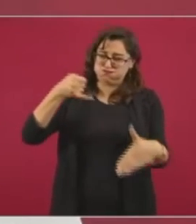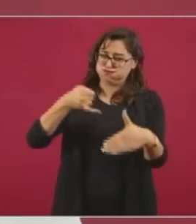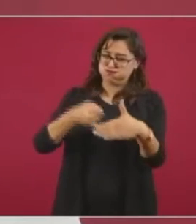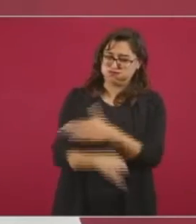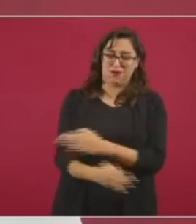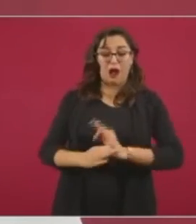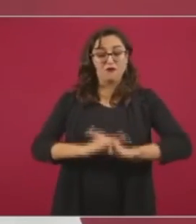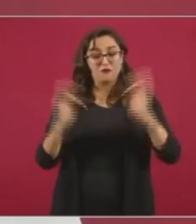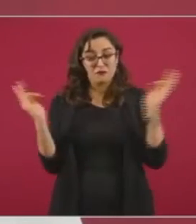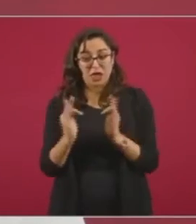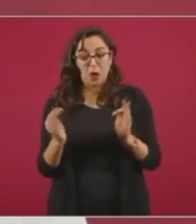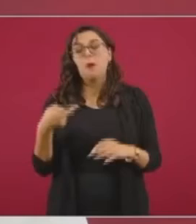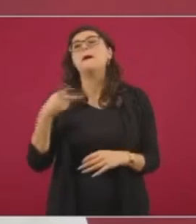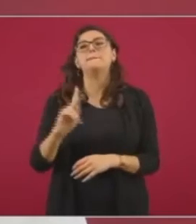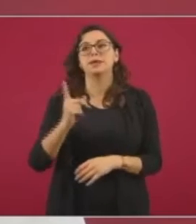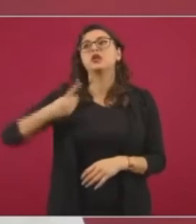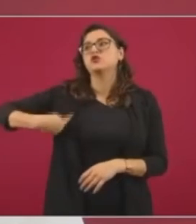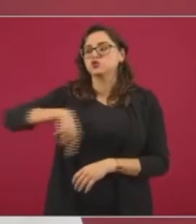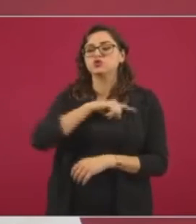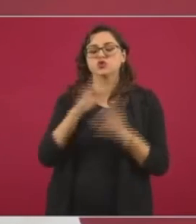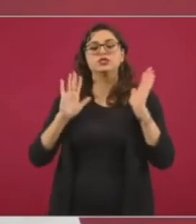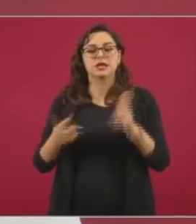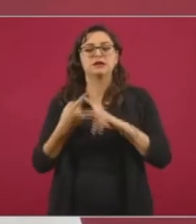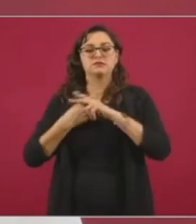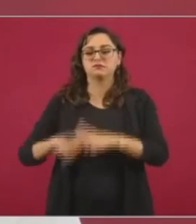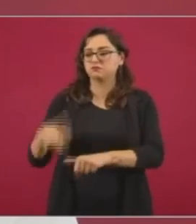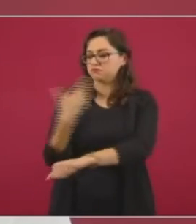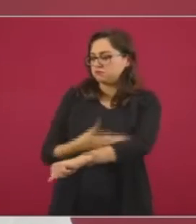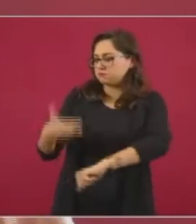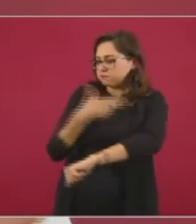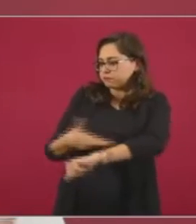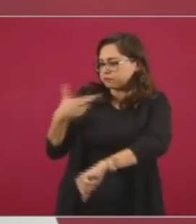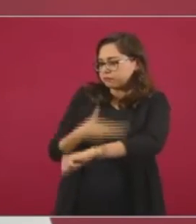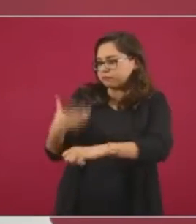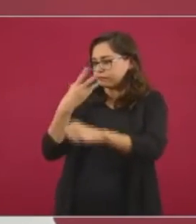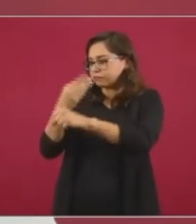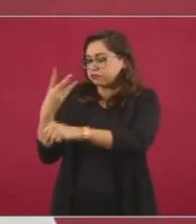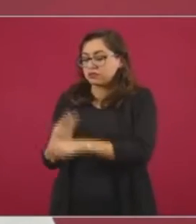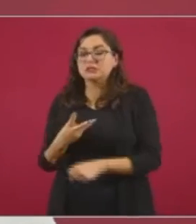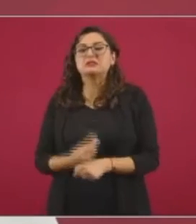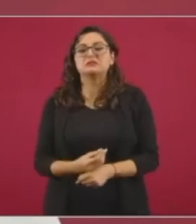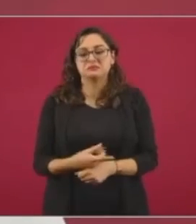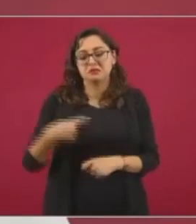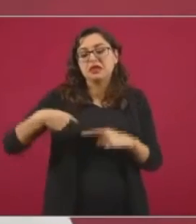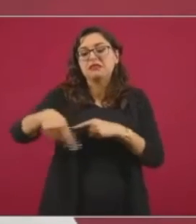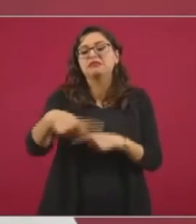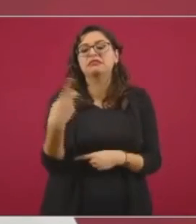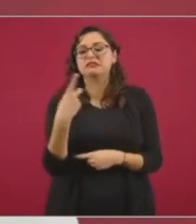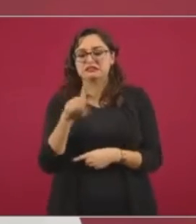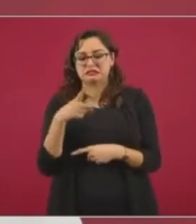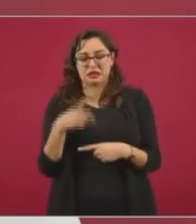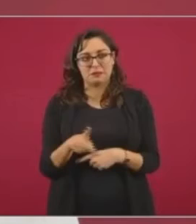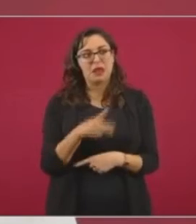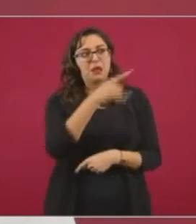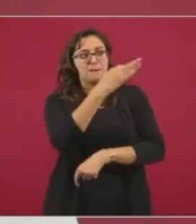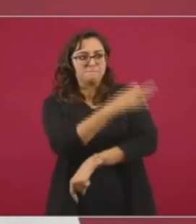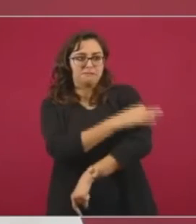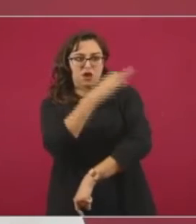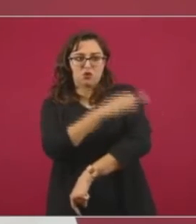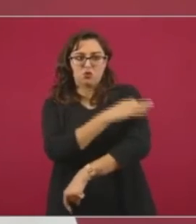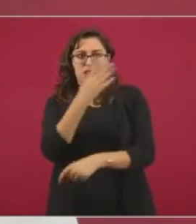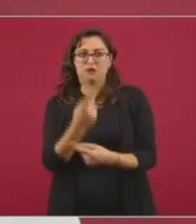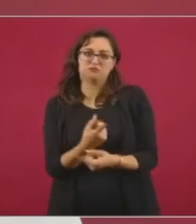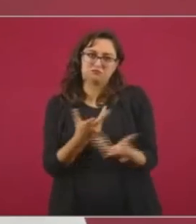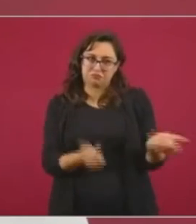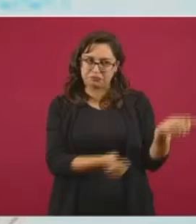para que pueda ser utilizada. Es posible que antes de que termine el año tengamos una dotación inicial y con esta podamos establecer ya